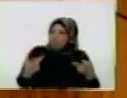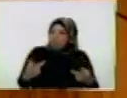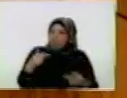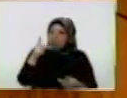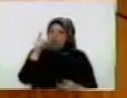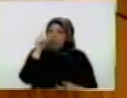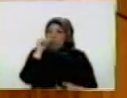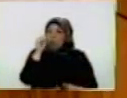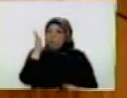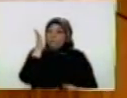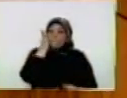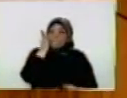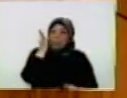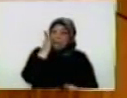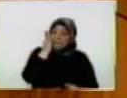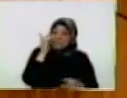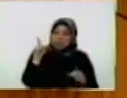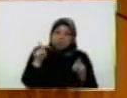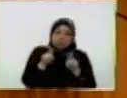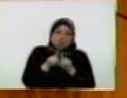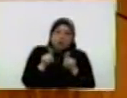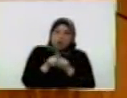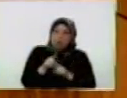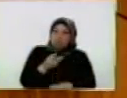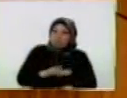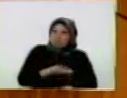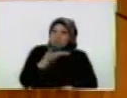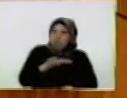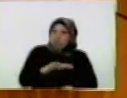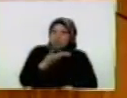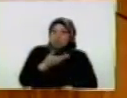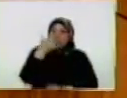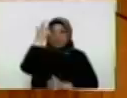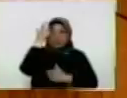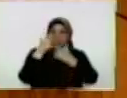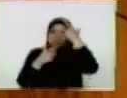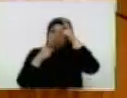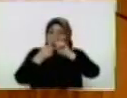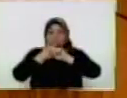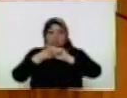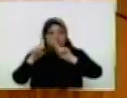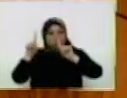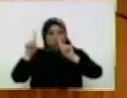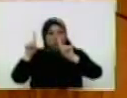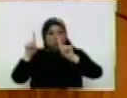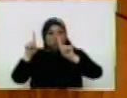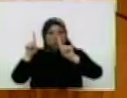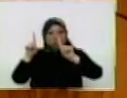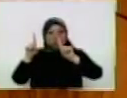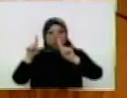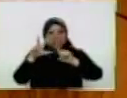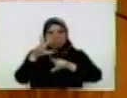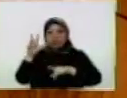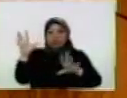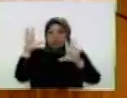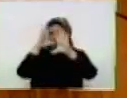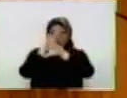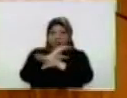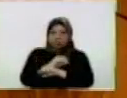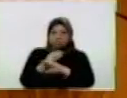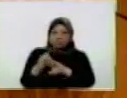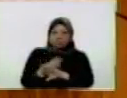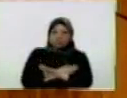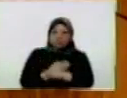hermanos, por sus principios, sus valores, por su ejemplo, uno valora a mi comandante Chávez, entre otras cosas, porque ese 3 en la noche, antes de